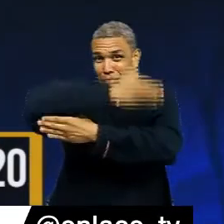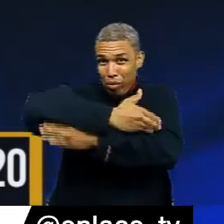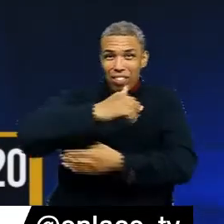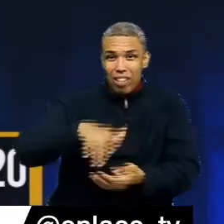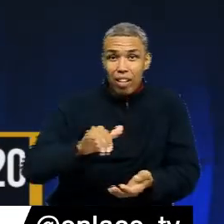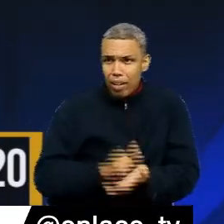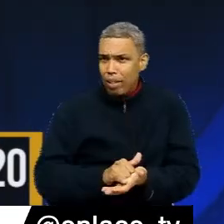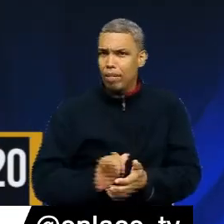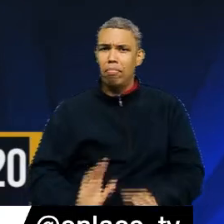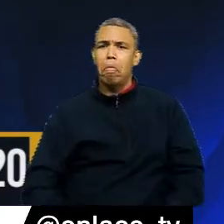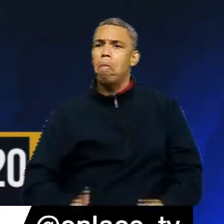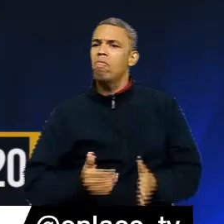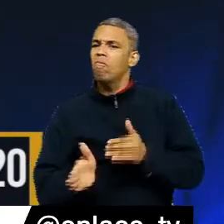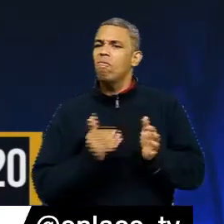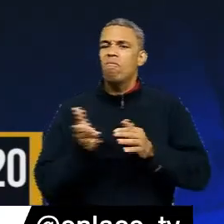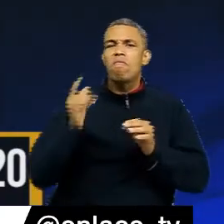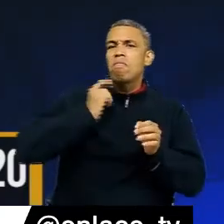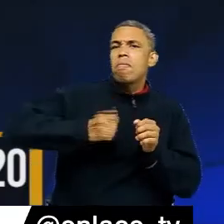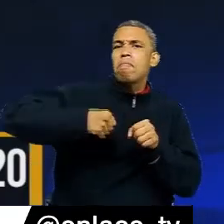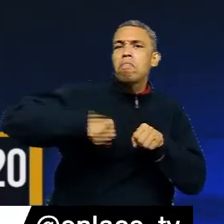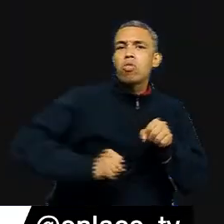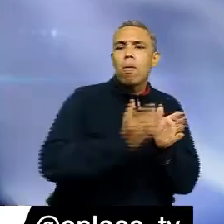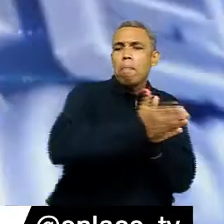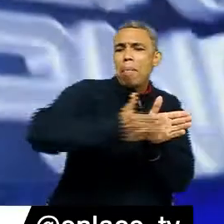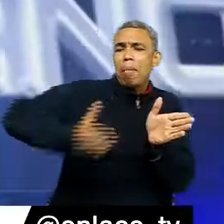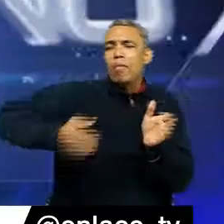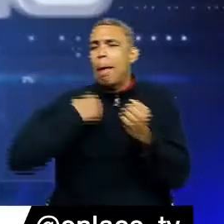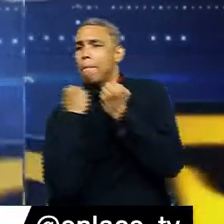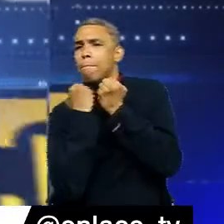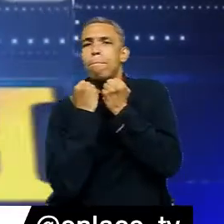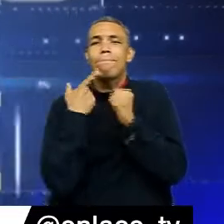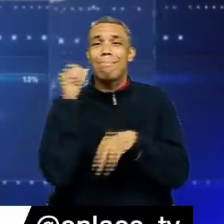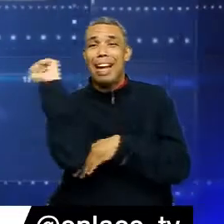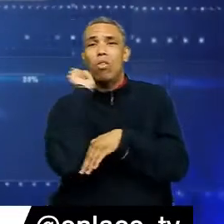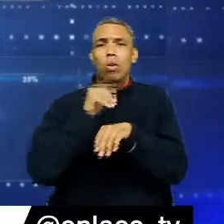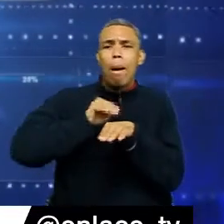de la carretera afecta el tránsito vehicular en la zona.